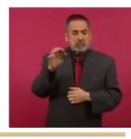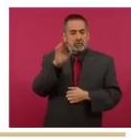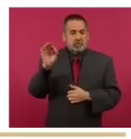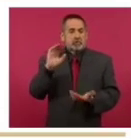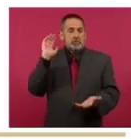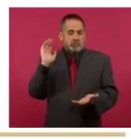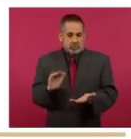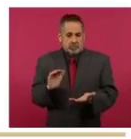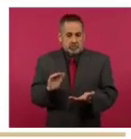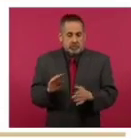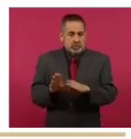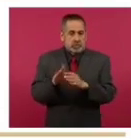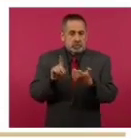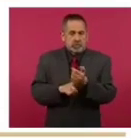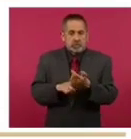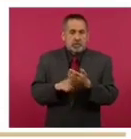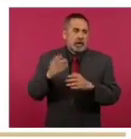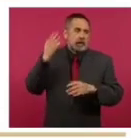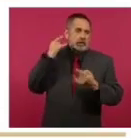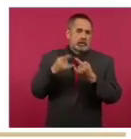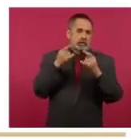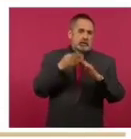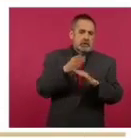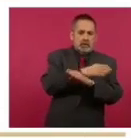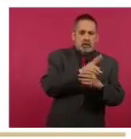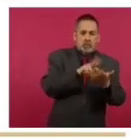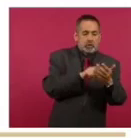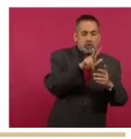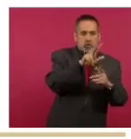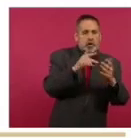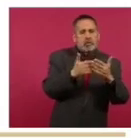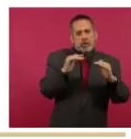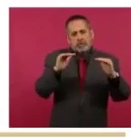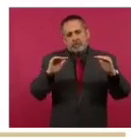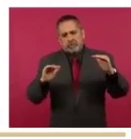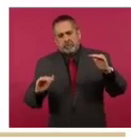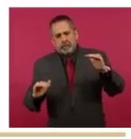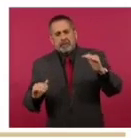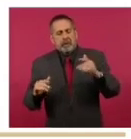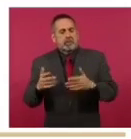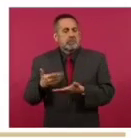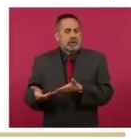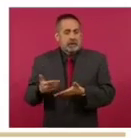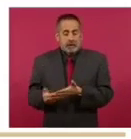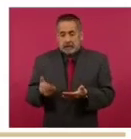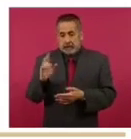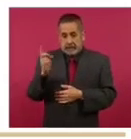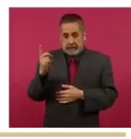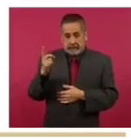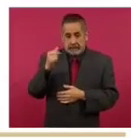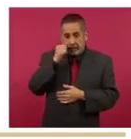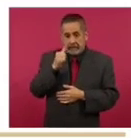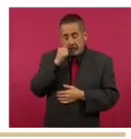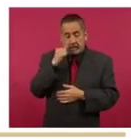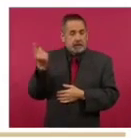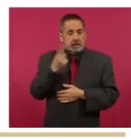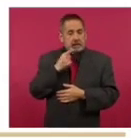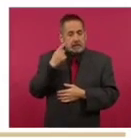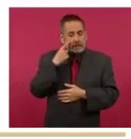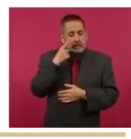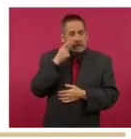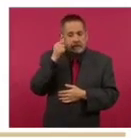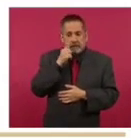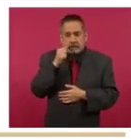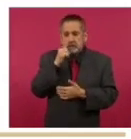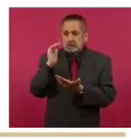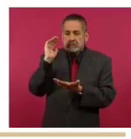17.7% menos víctimas que el máximo histórico de 2018. Hay que decir que el mes de diciembre es el mes